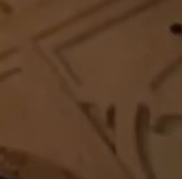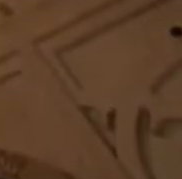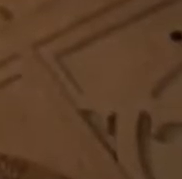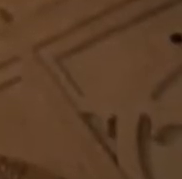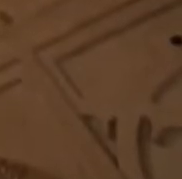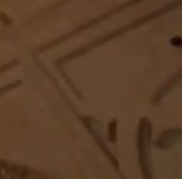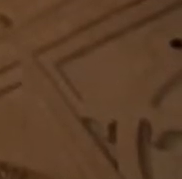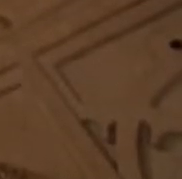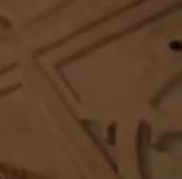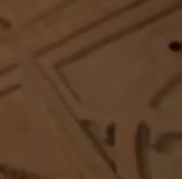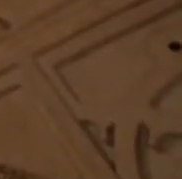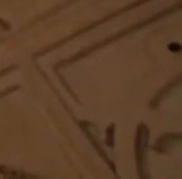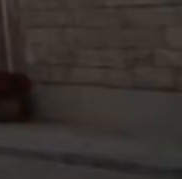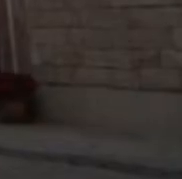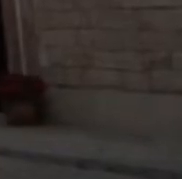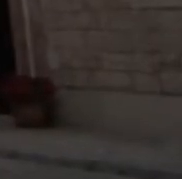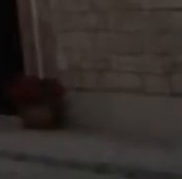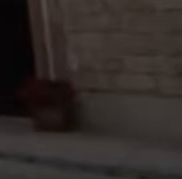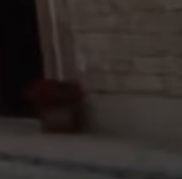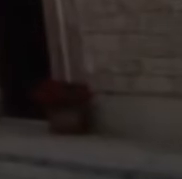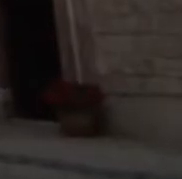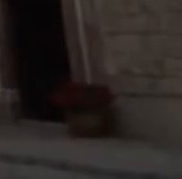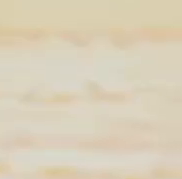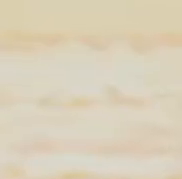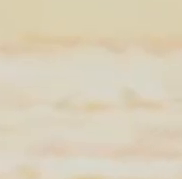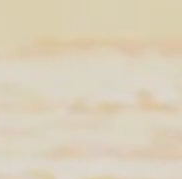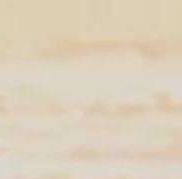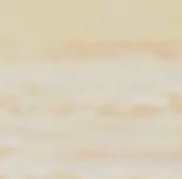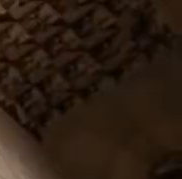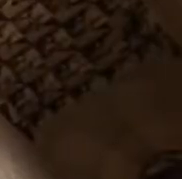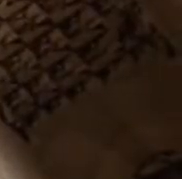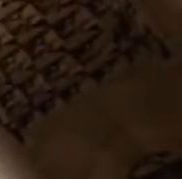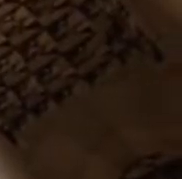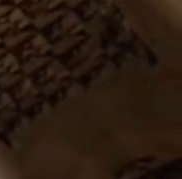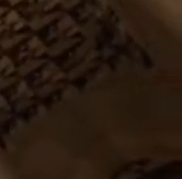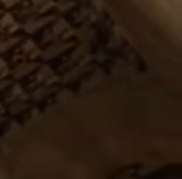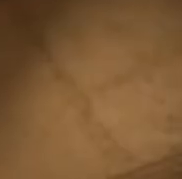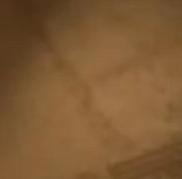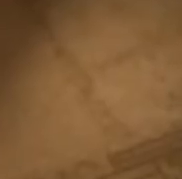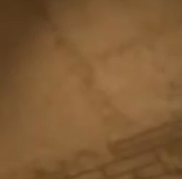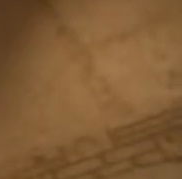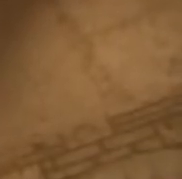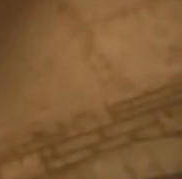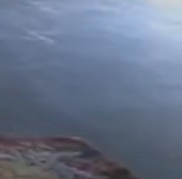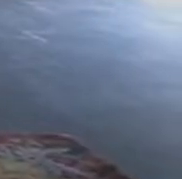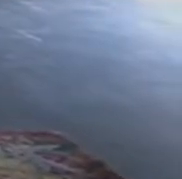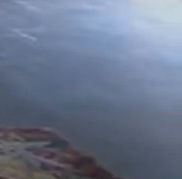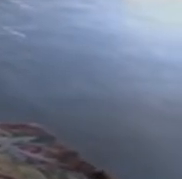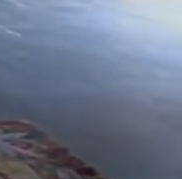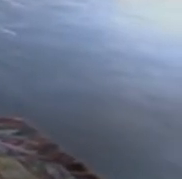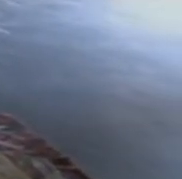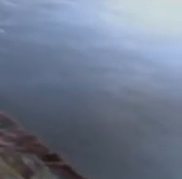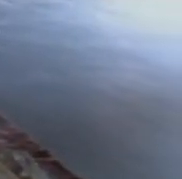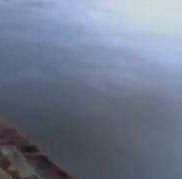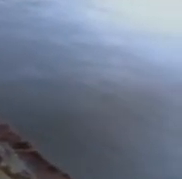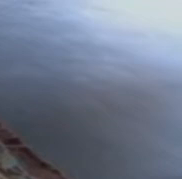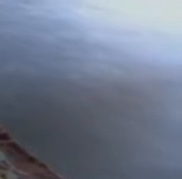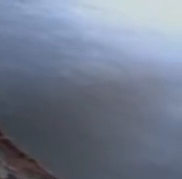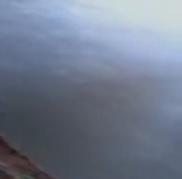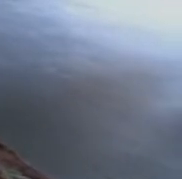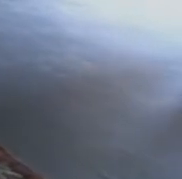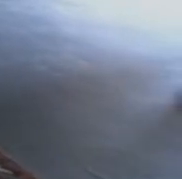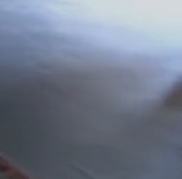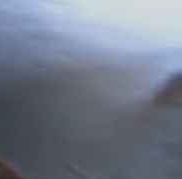custodiados por el Patrimonio Nacional. Los cristianos conversos, moriscos y sarracenos aportaron exotismo frente a la austeridad de